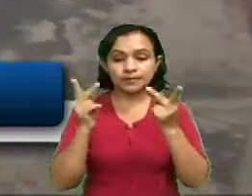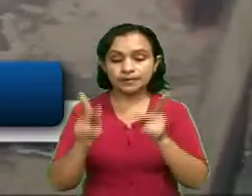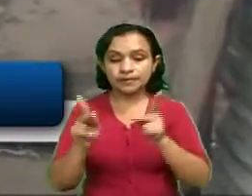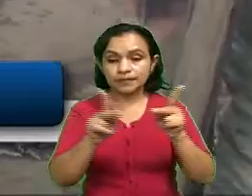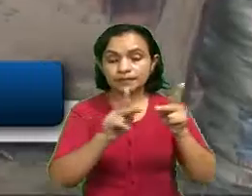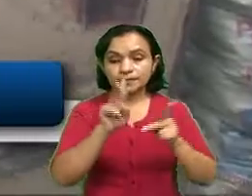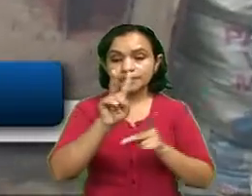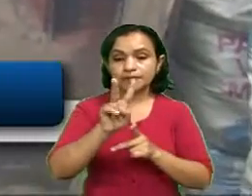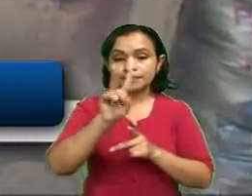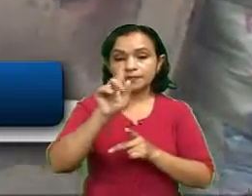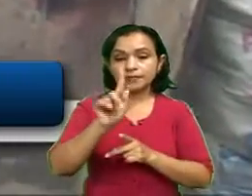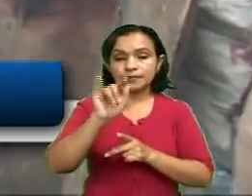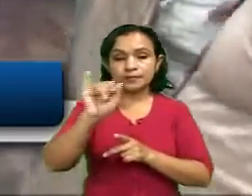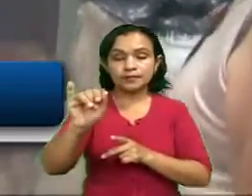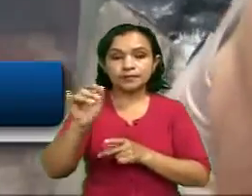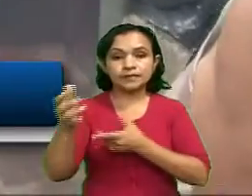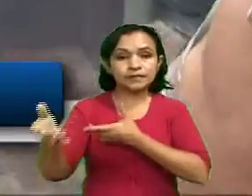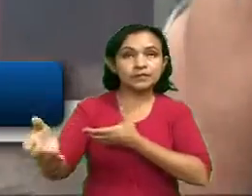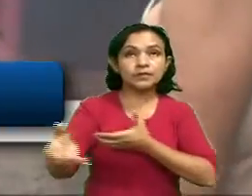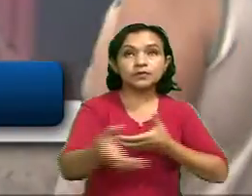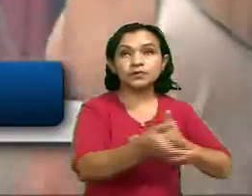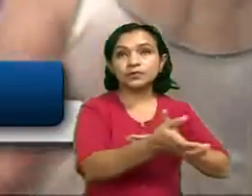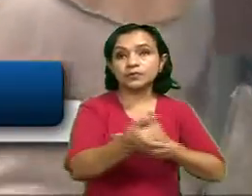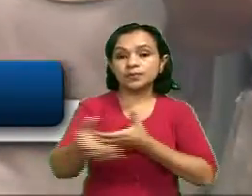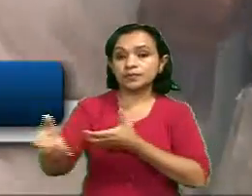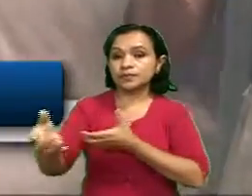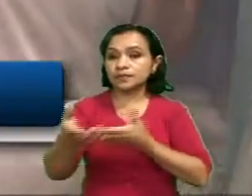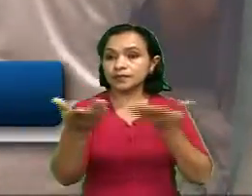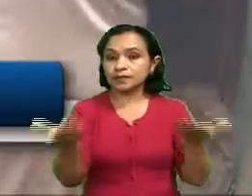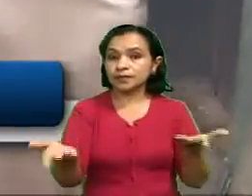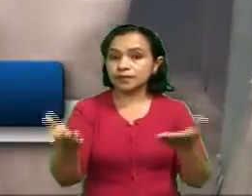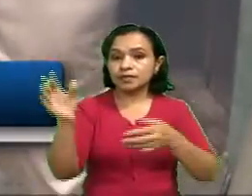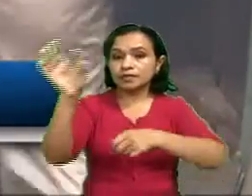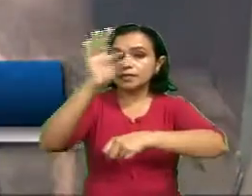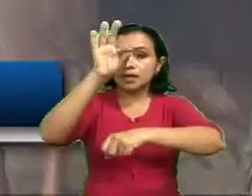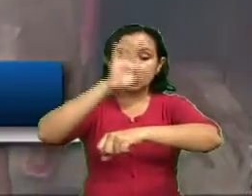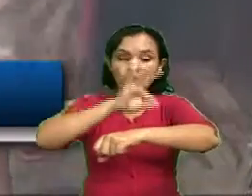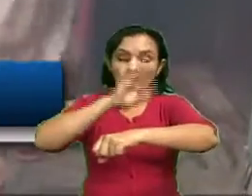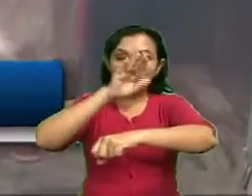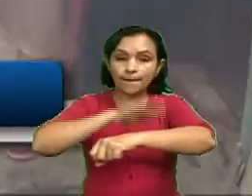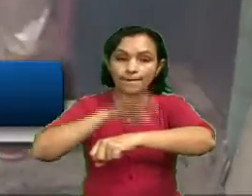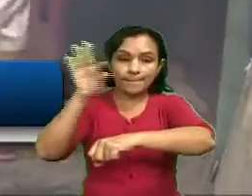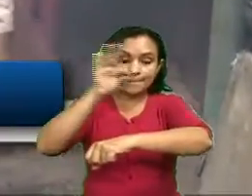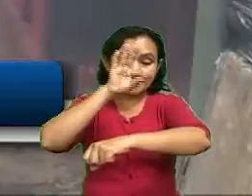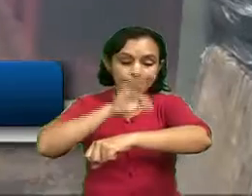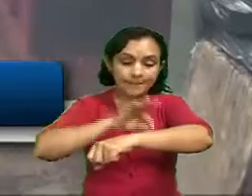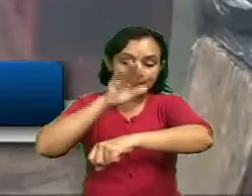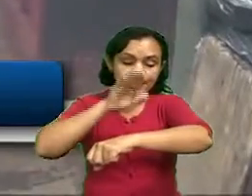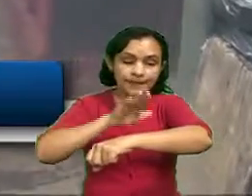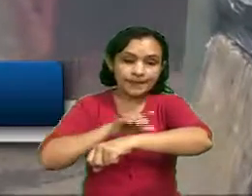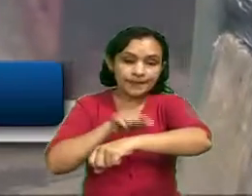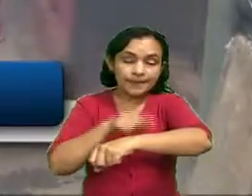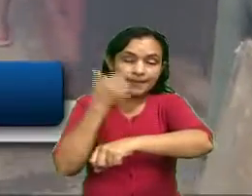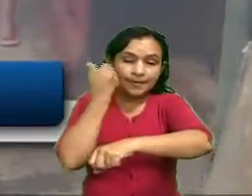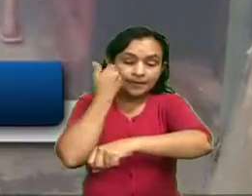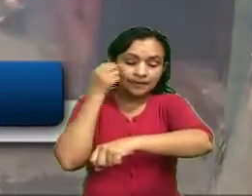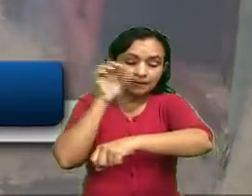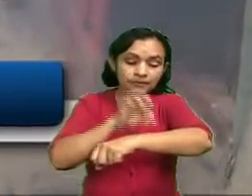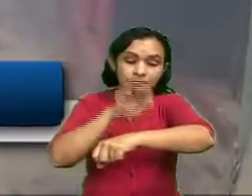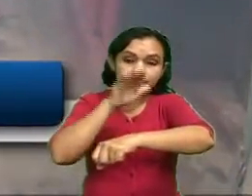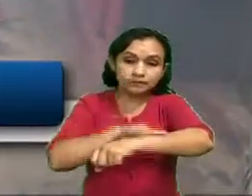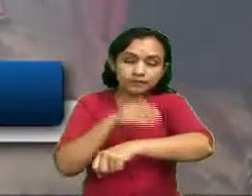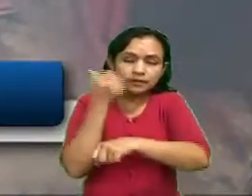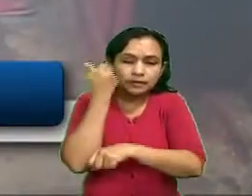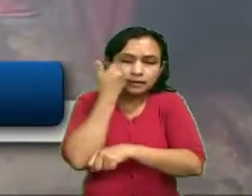aplicación de BTI y lo que es la fumigación. Ahora, por ejemplo, el zancudo que infectó a una persona con esta